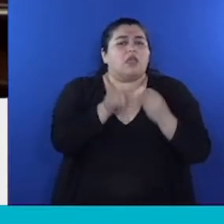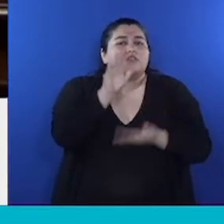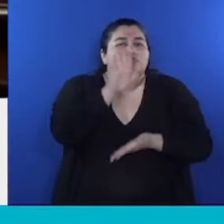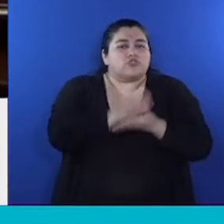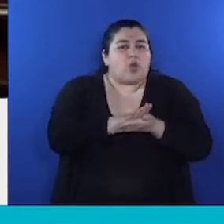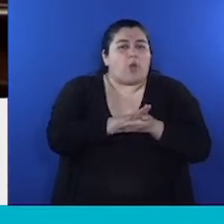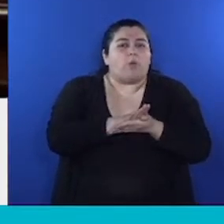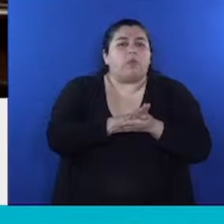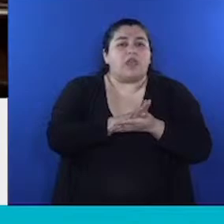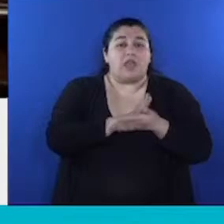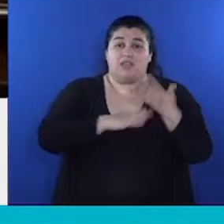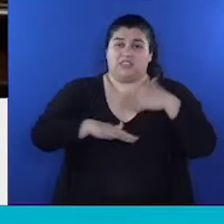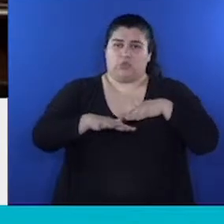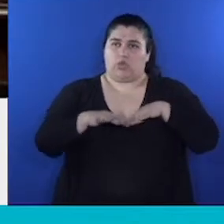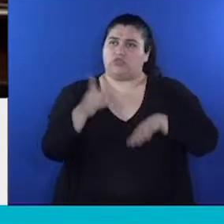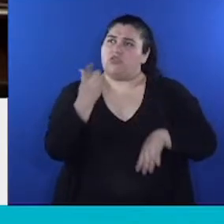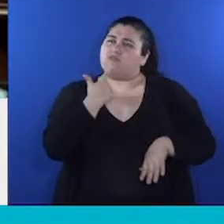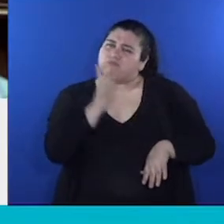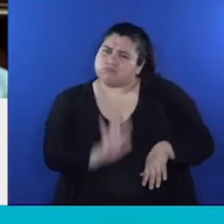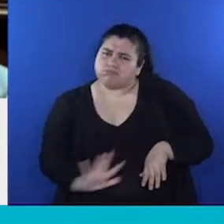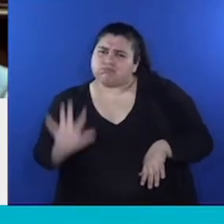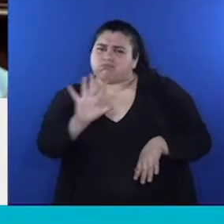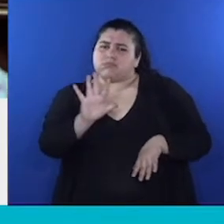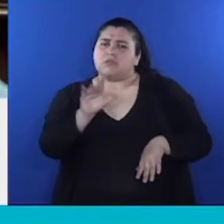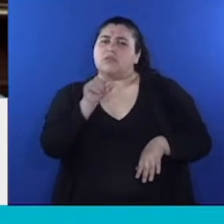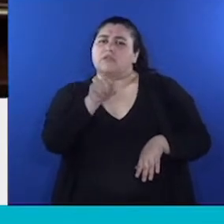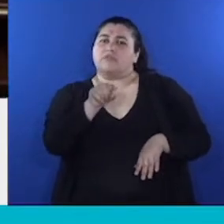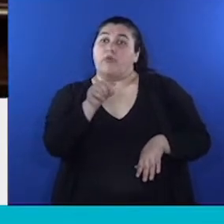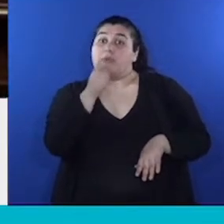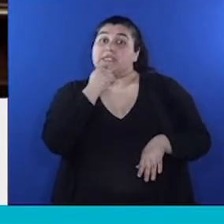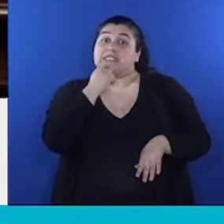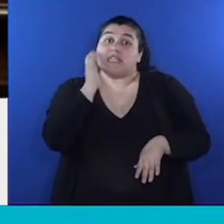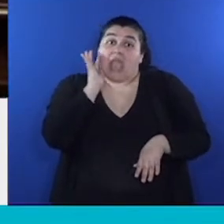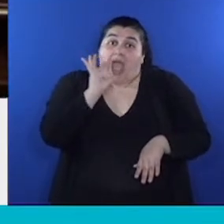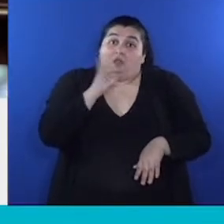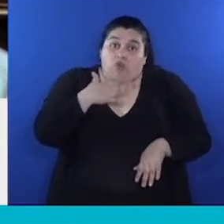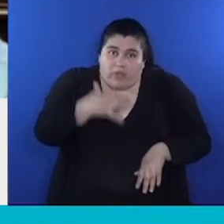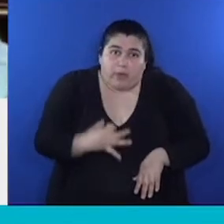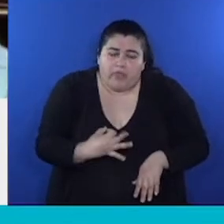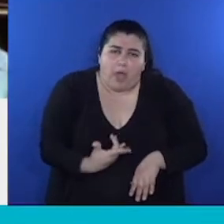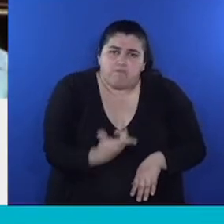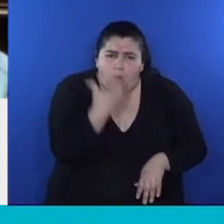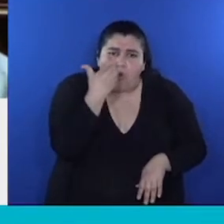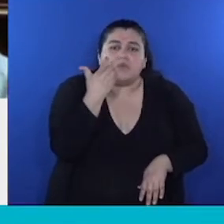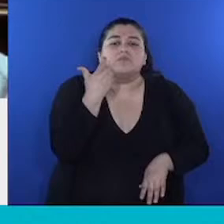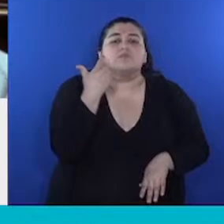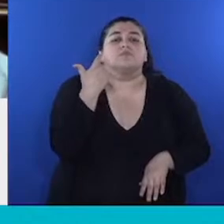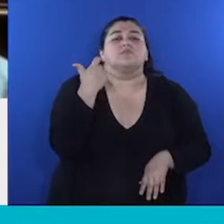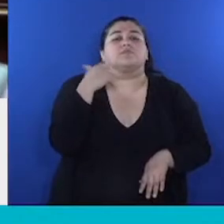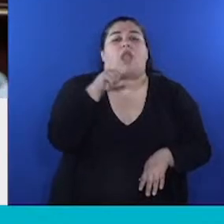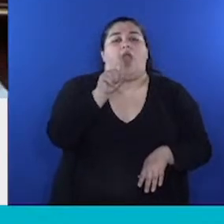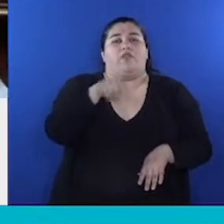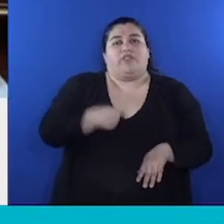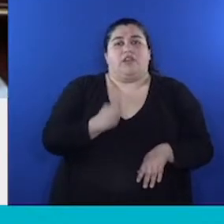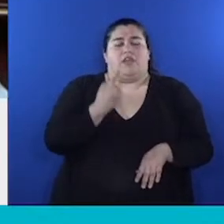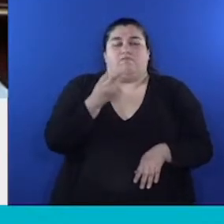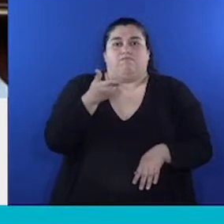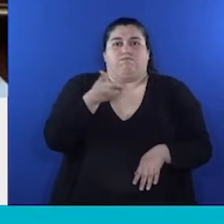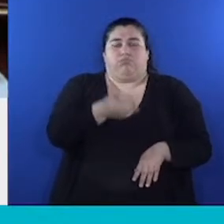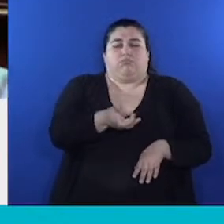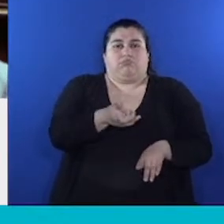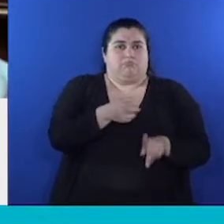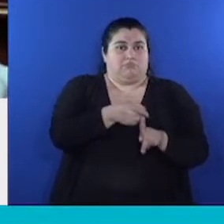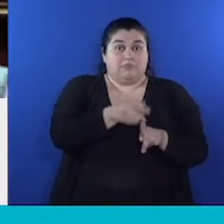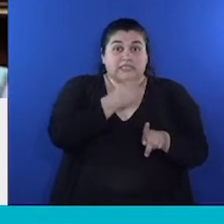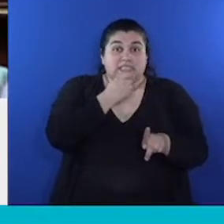generado consecuencias insospechadas en la Argentina, si se hubiera consumado. Y fue un intento de magnicidio